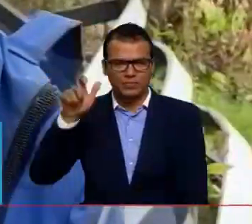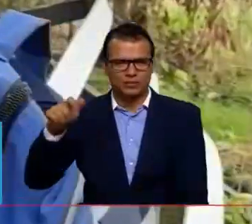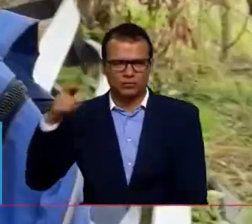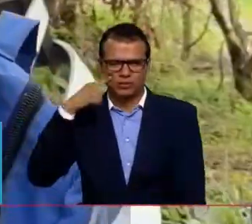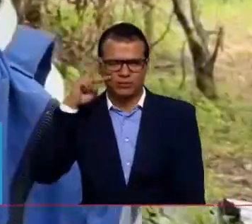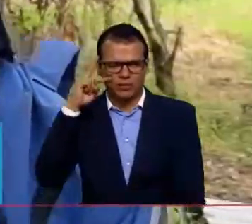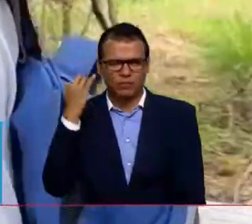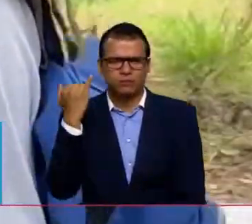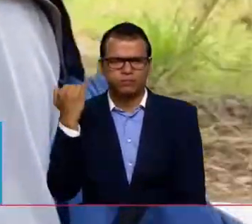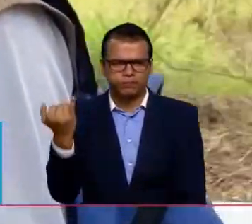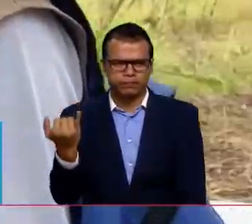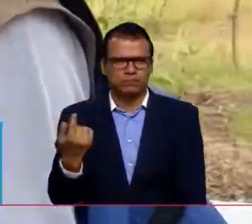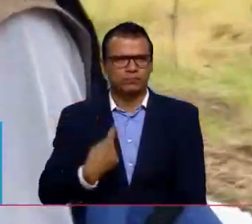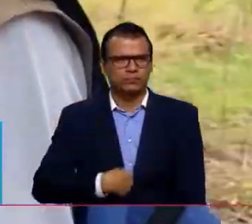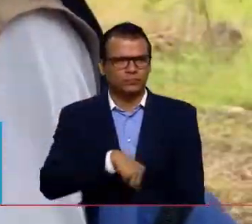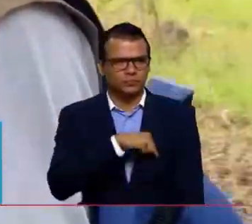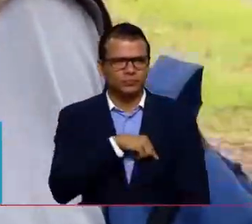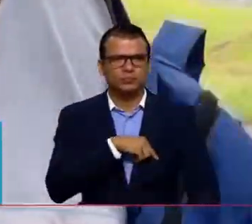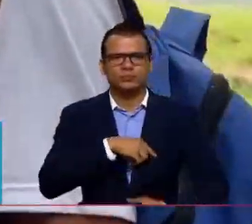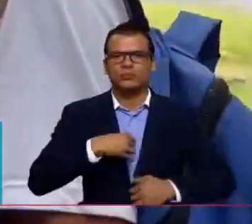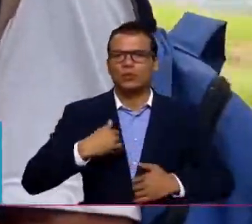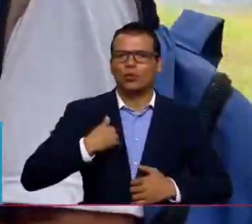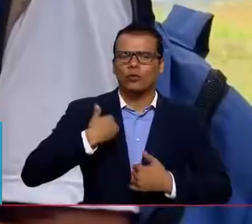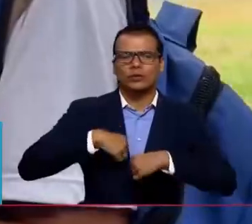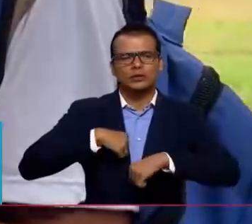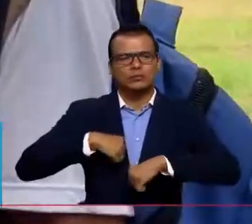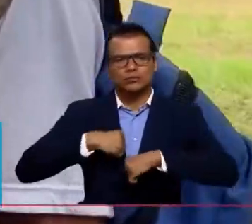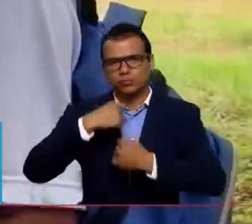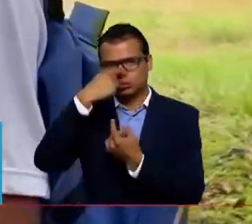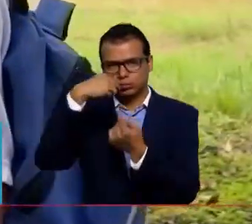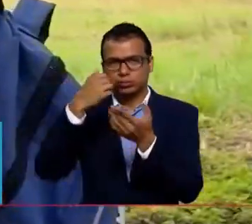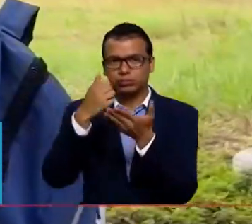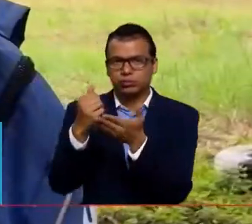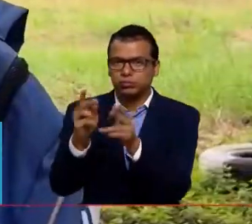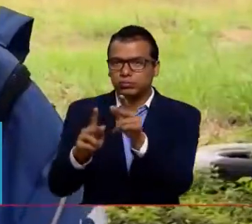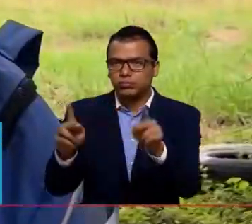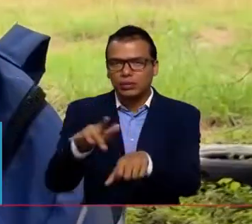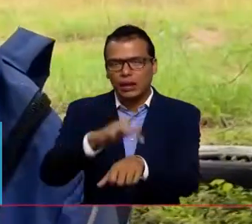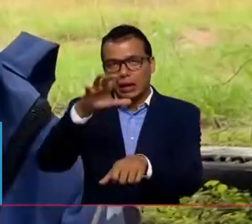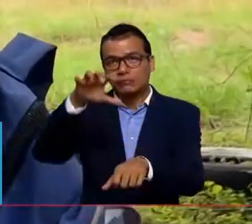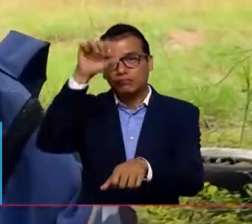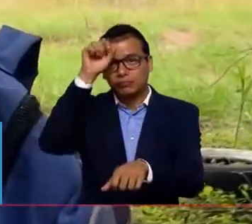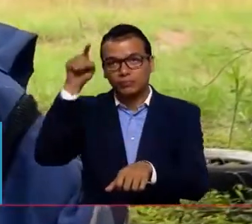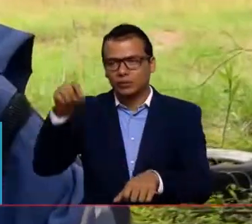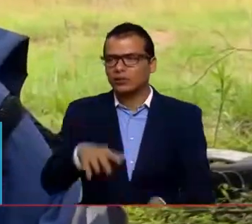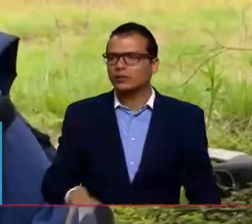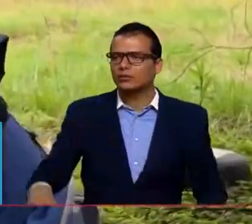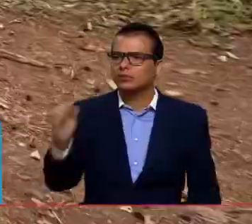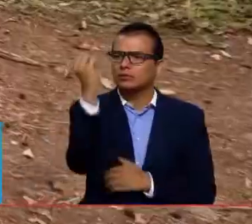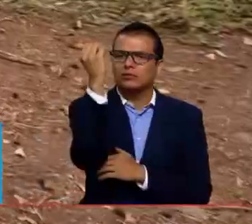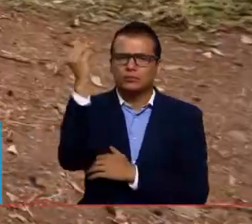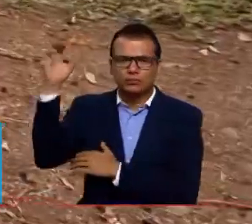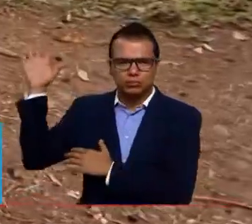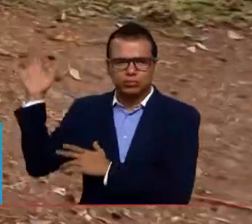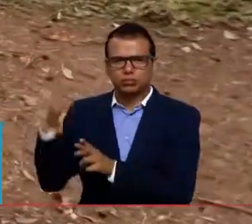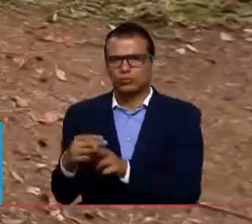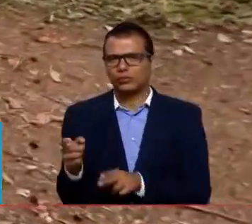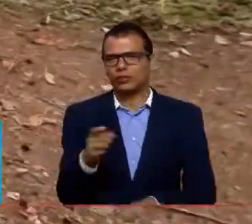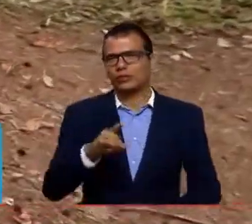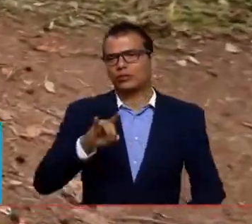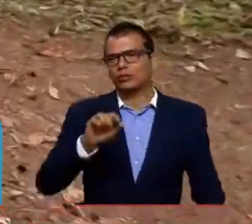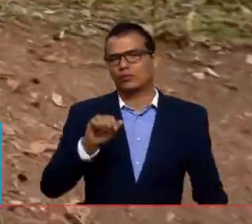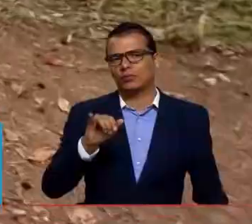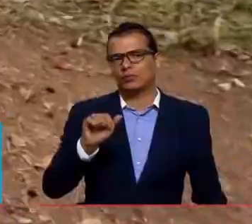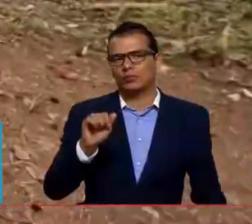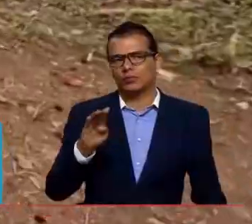Nosotros somos jóvenes que a través del turismo sensibilizamos a la gente sobre la preservación de la Pachamama. Ya estamos haciendo